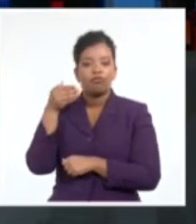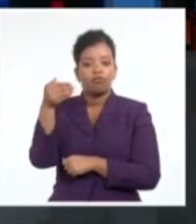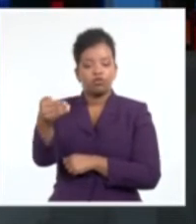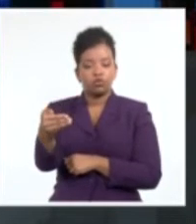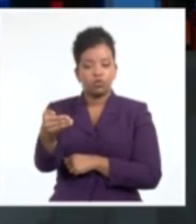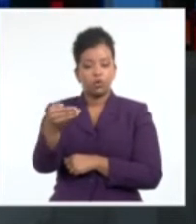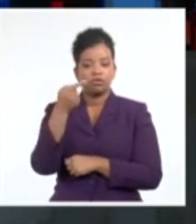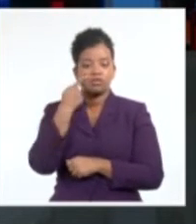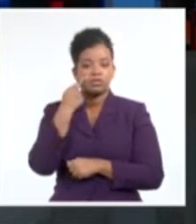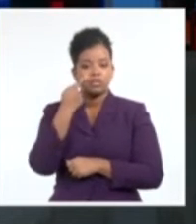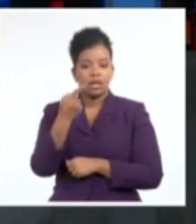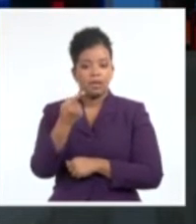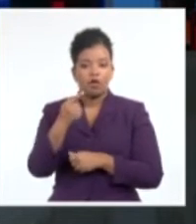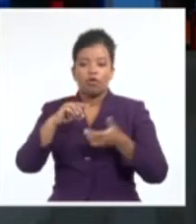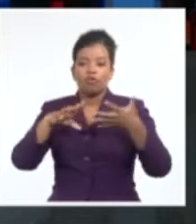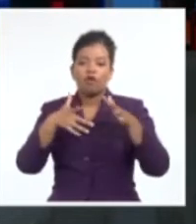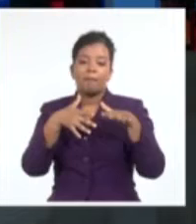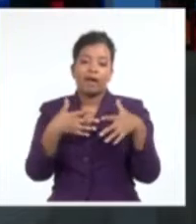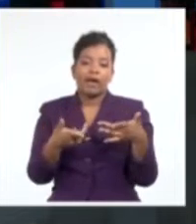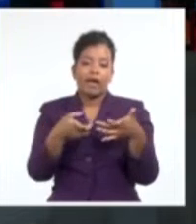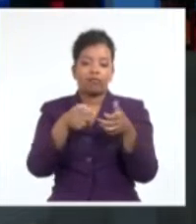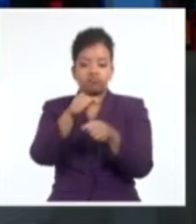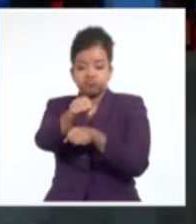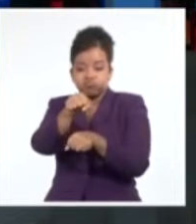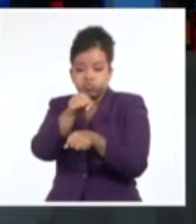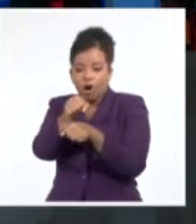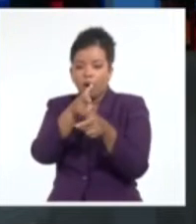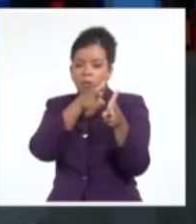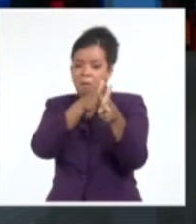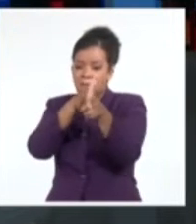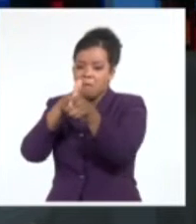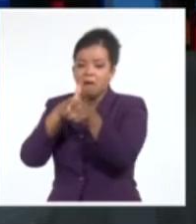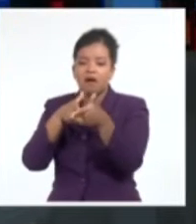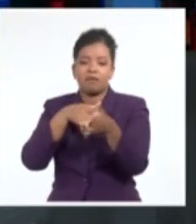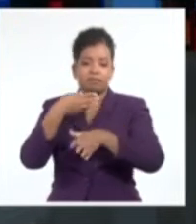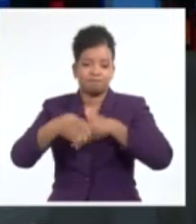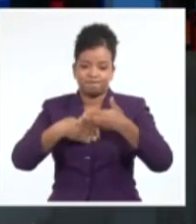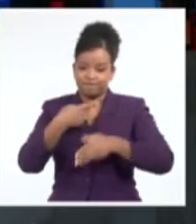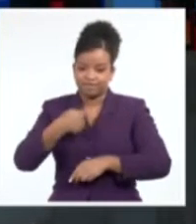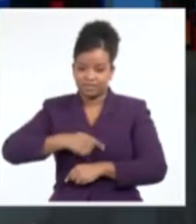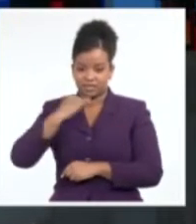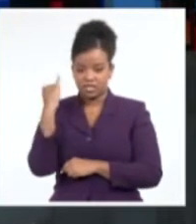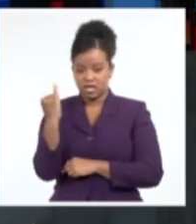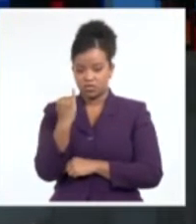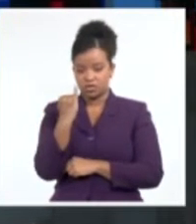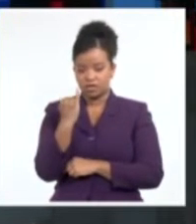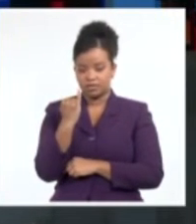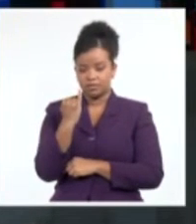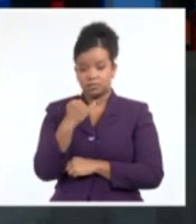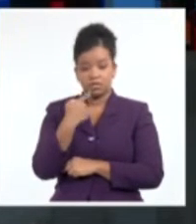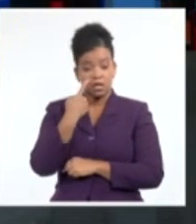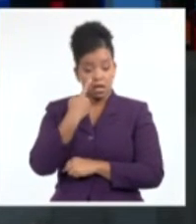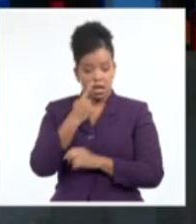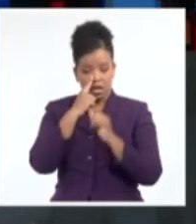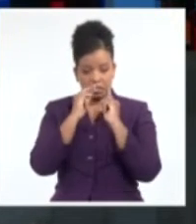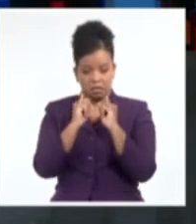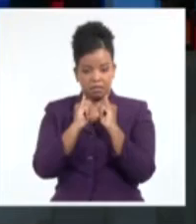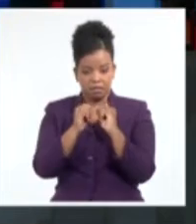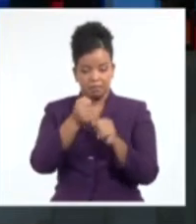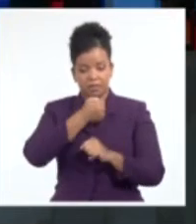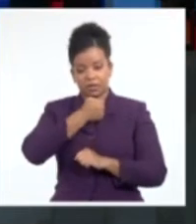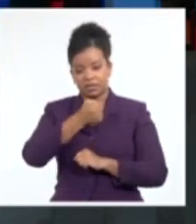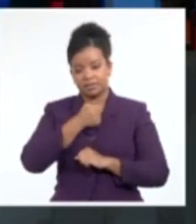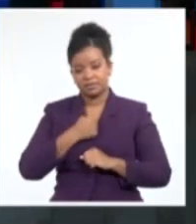entonces el lenguaje de las armas como alternativa al derecho internacional. El siguiente trabajo de Daisy Gómez profundiza en el actual